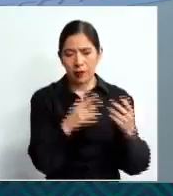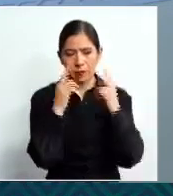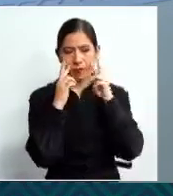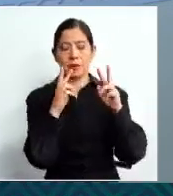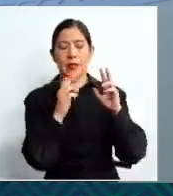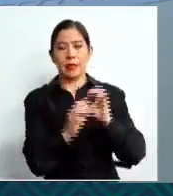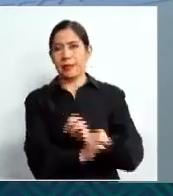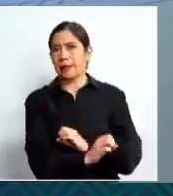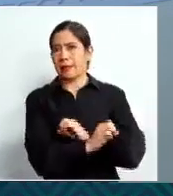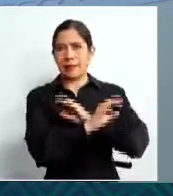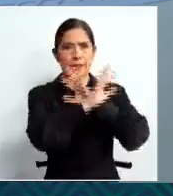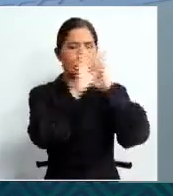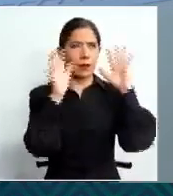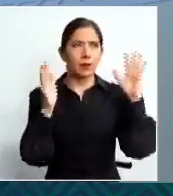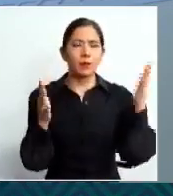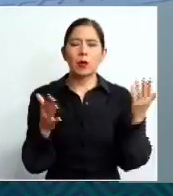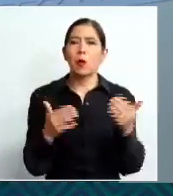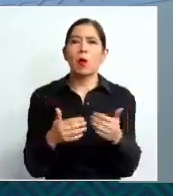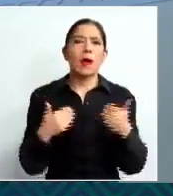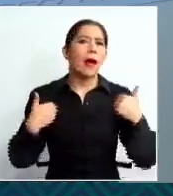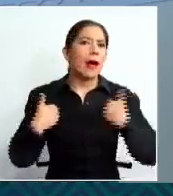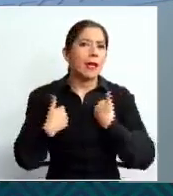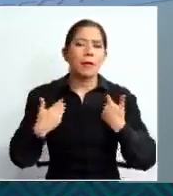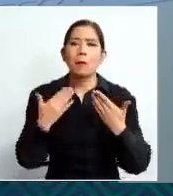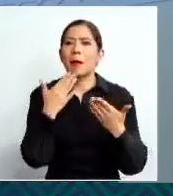un maltrato,